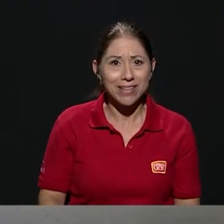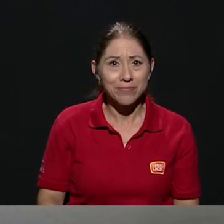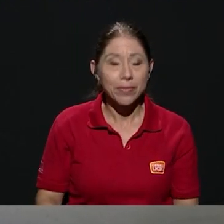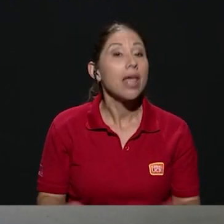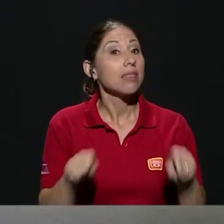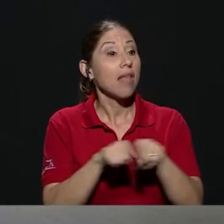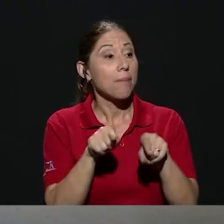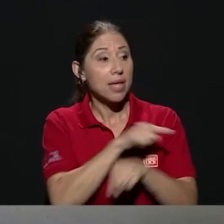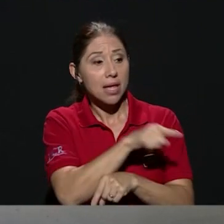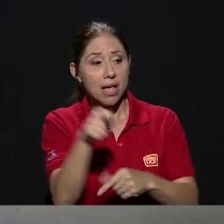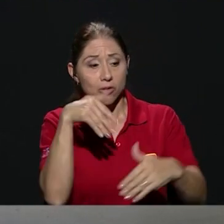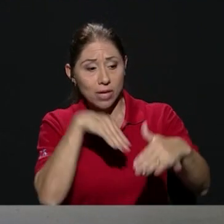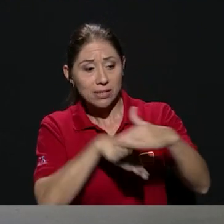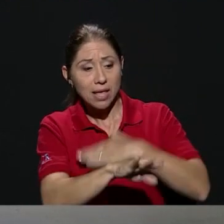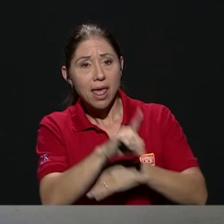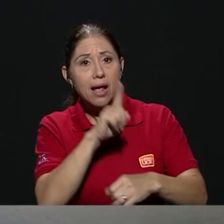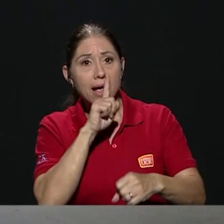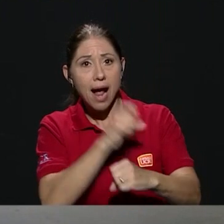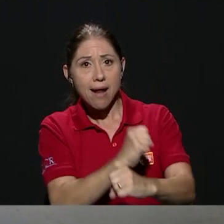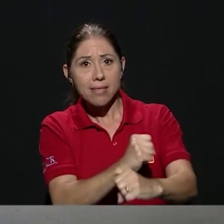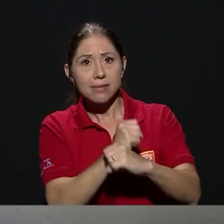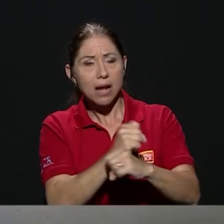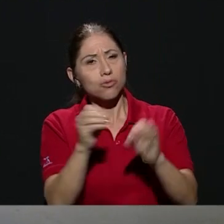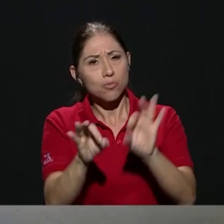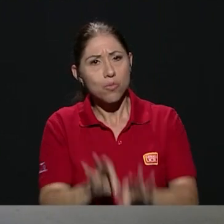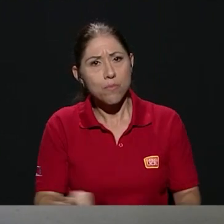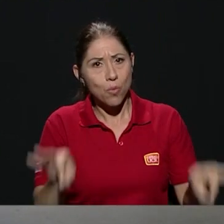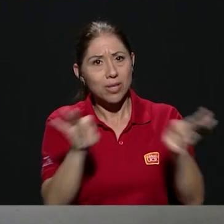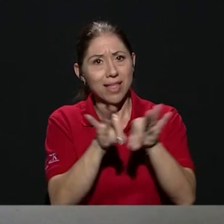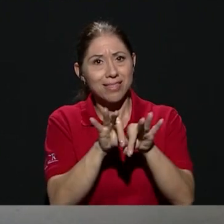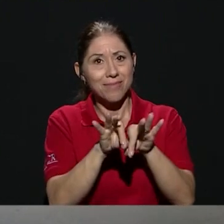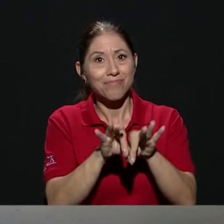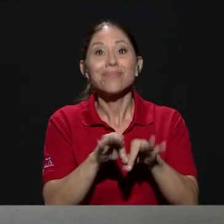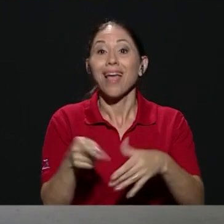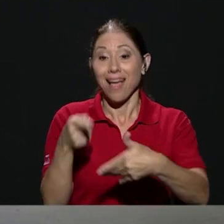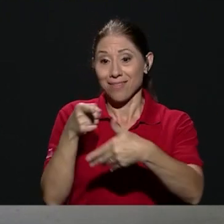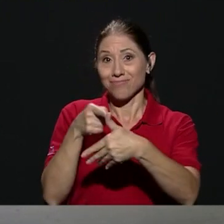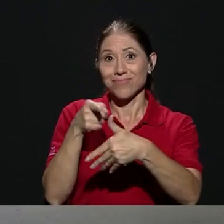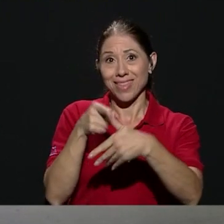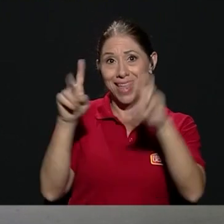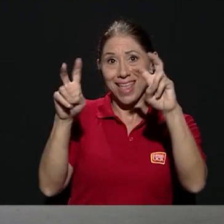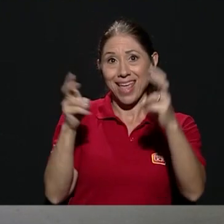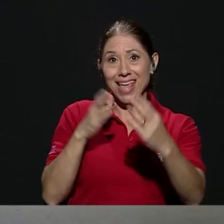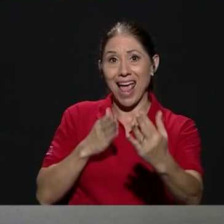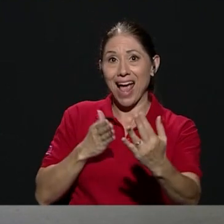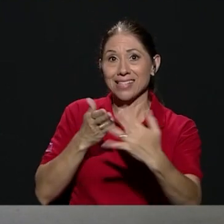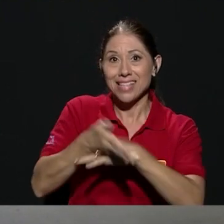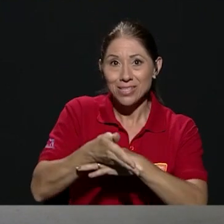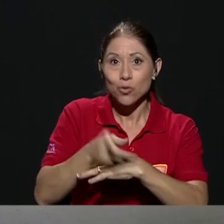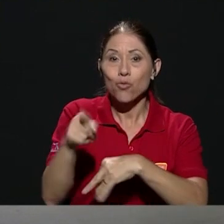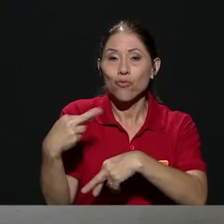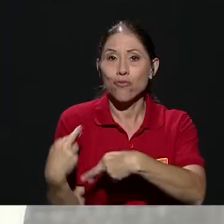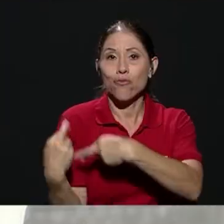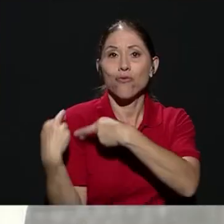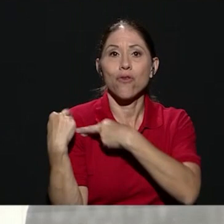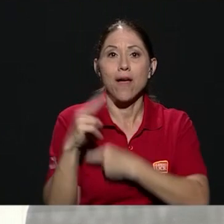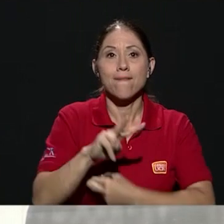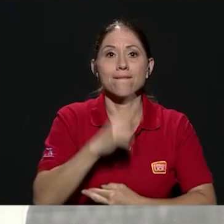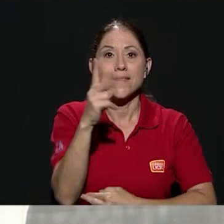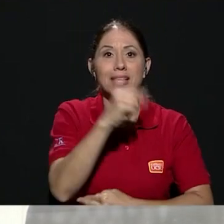el acceso también ha sido muy importante. Tal vez es importante dentro del eje de acceso, ¿verdad? Que es una responsabilidad de la Vicerrectoría